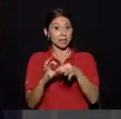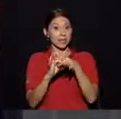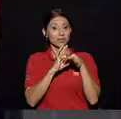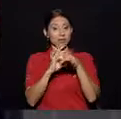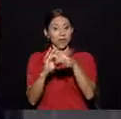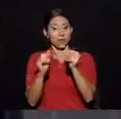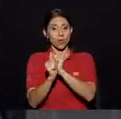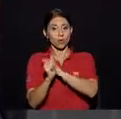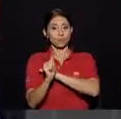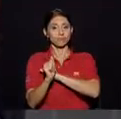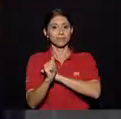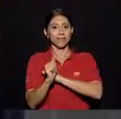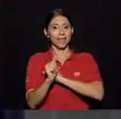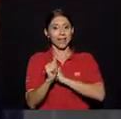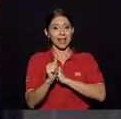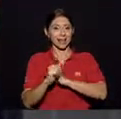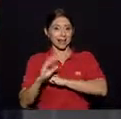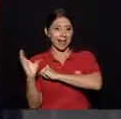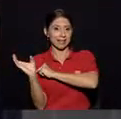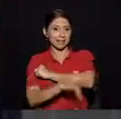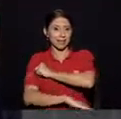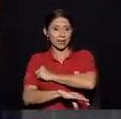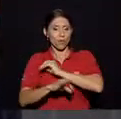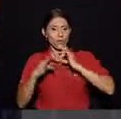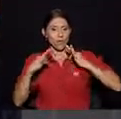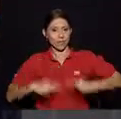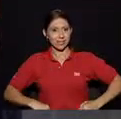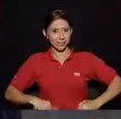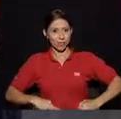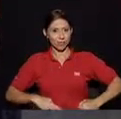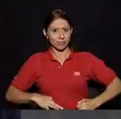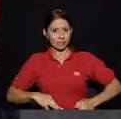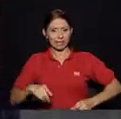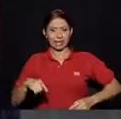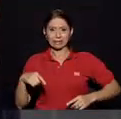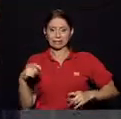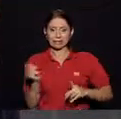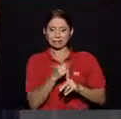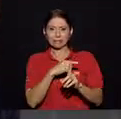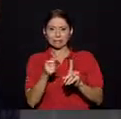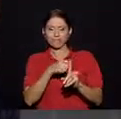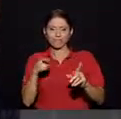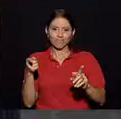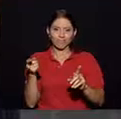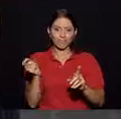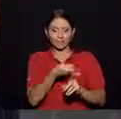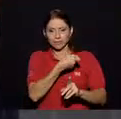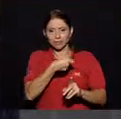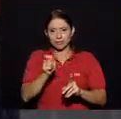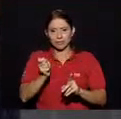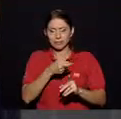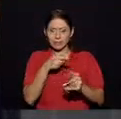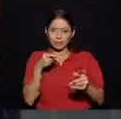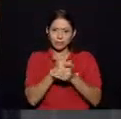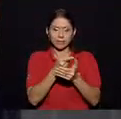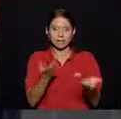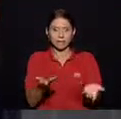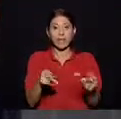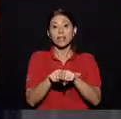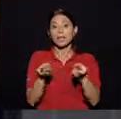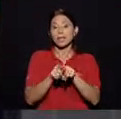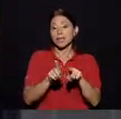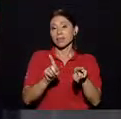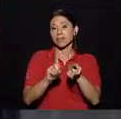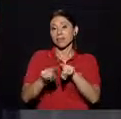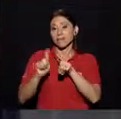que bordea el maltrato, ¿verdad? Obviamente. Y también sobre las manifestaciones de violencia. La idea de hacer